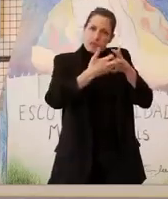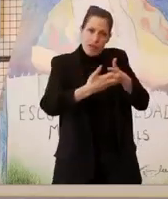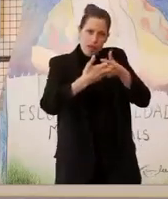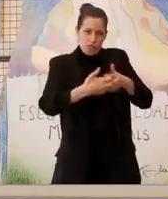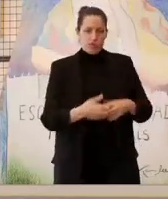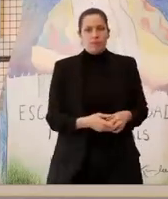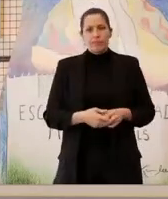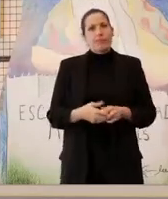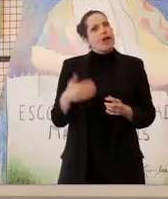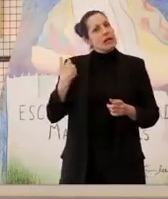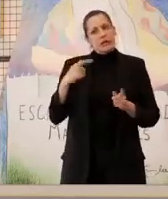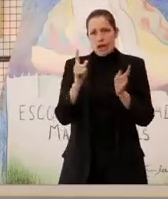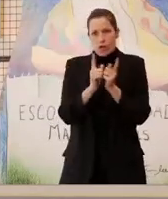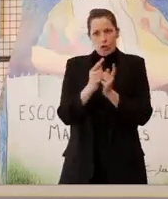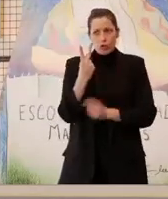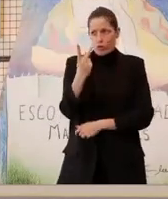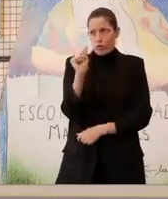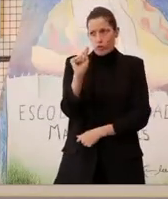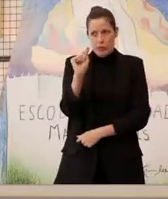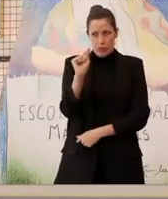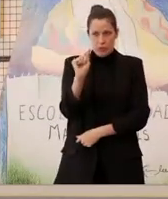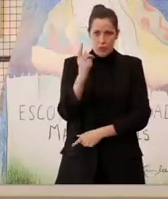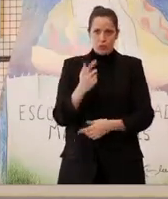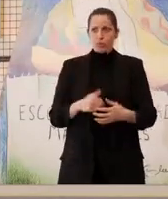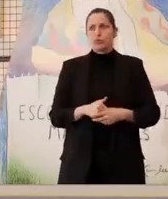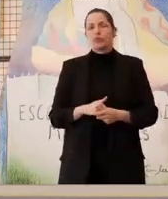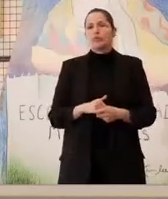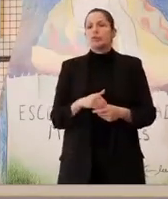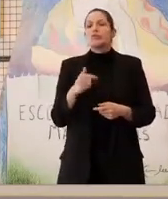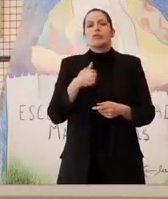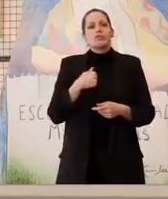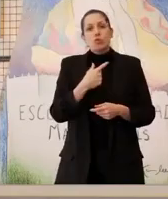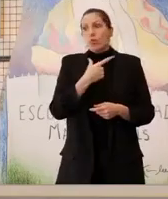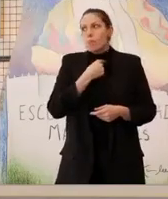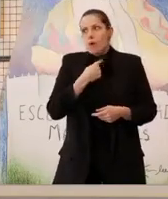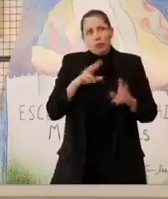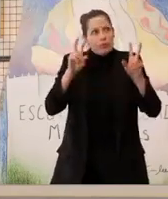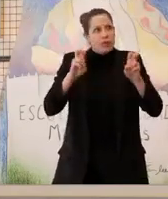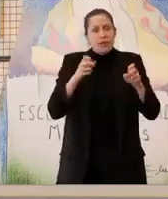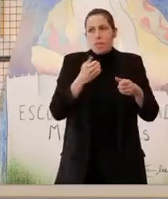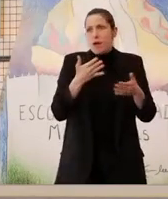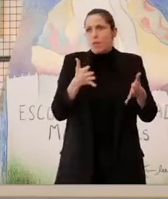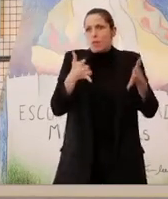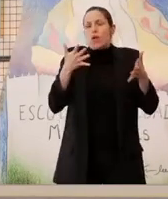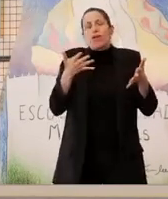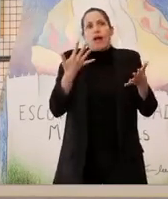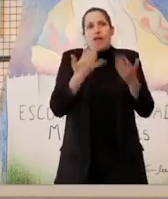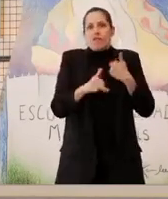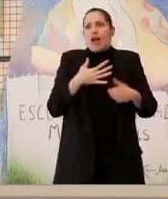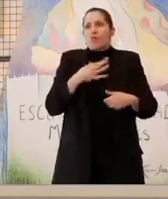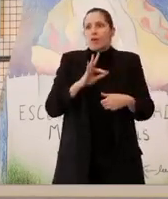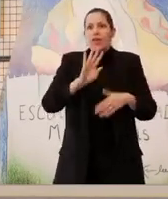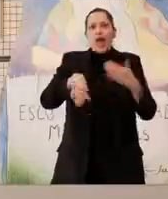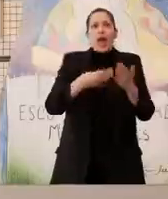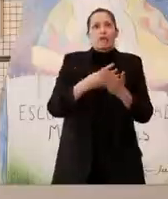que que hay gente que se tiene que ir que Bueno a mí esto me gusta tanto que estaría aquí hasta las cuatro Ya comprendo yo que cada una